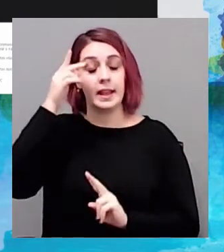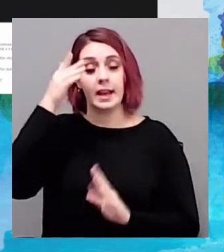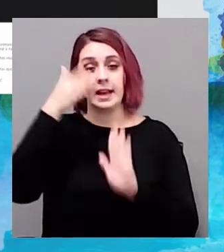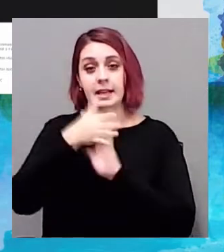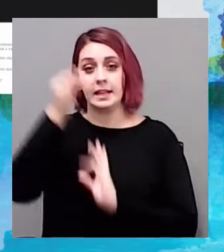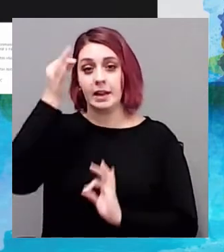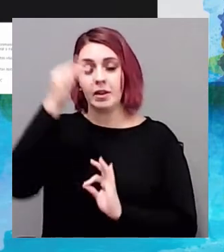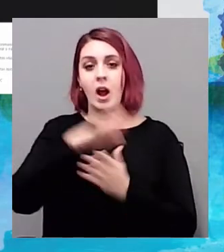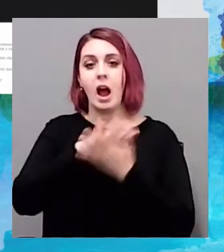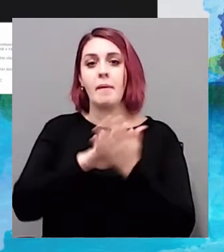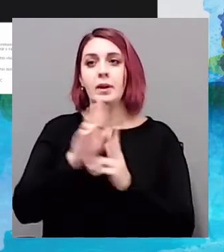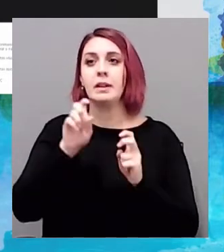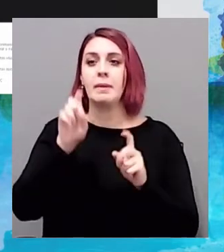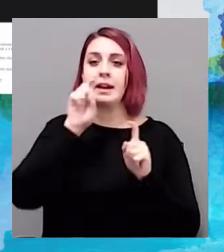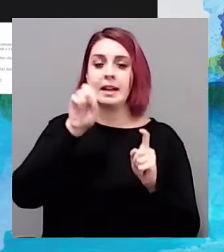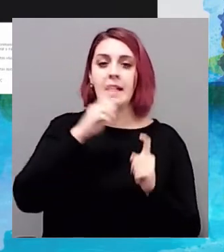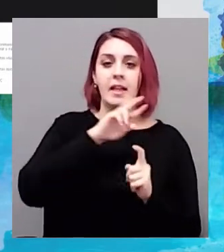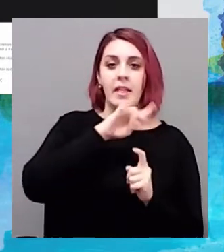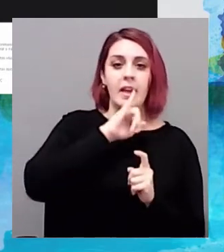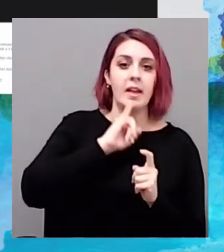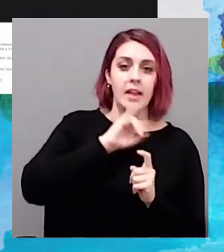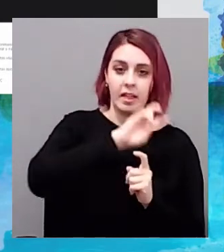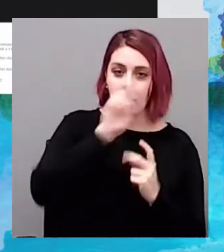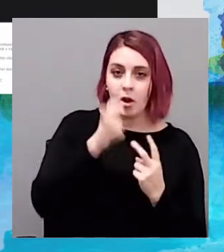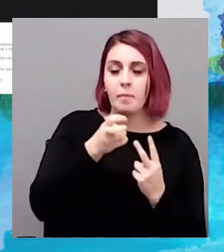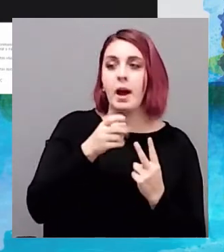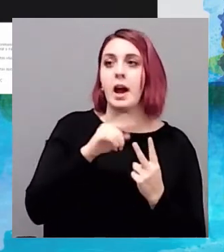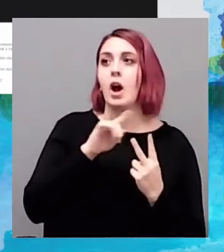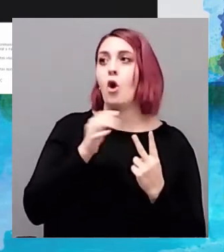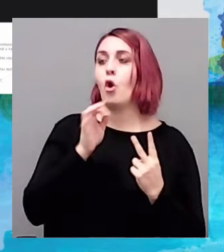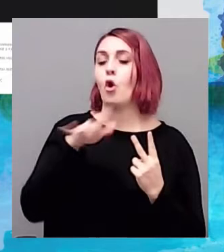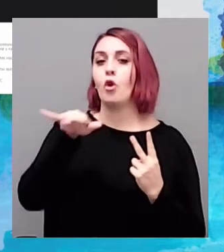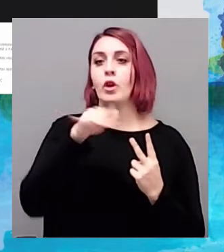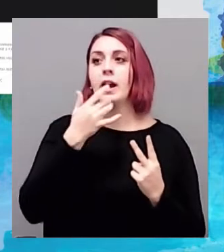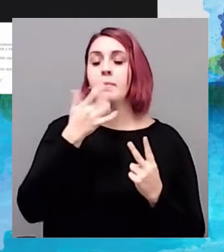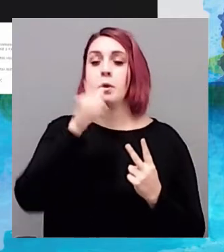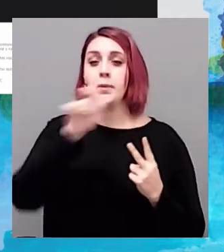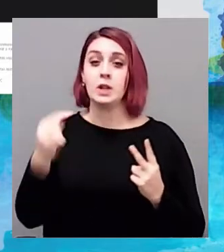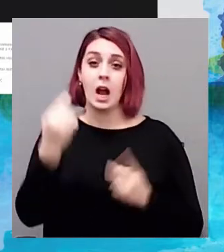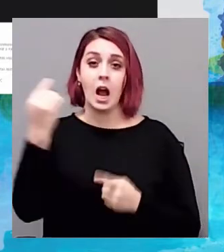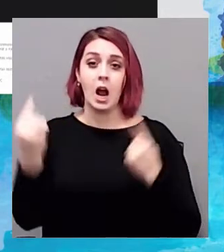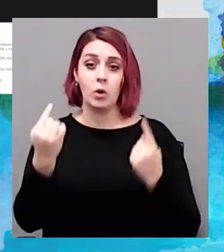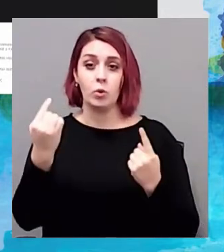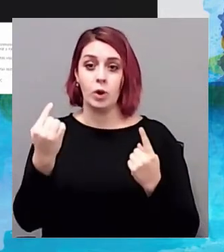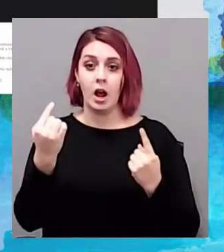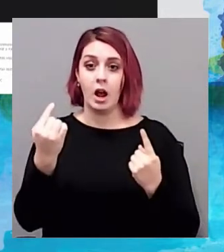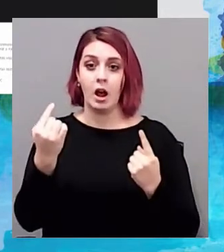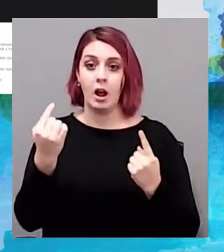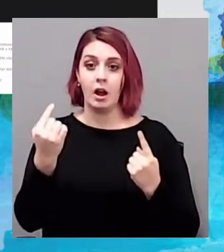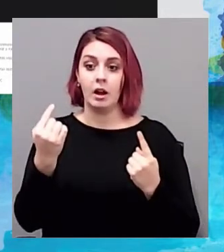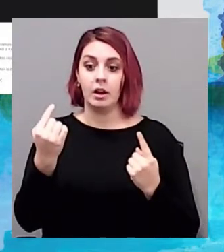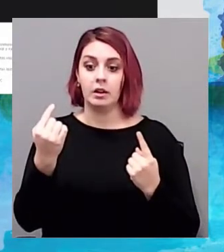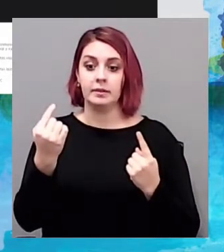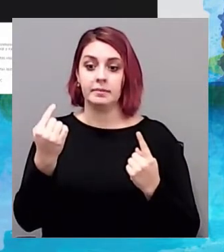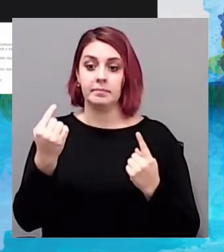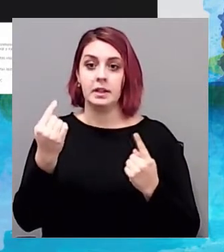de enseñanza de lengua, en lugares en los que a lo mejor las personas que no tienen por qué tener necesariamente